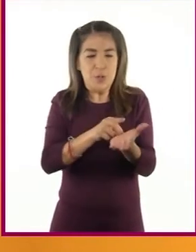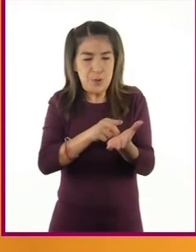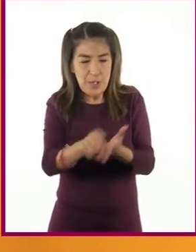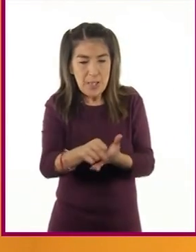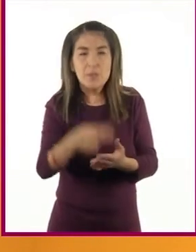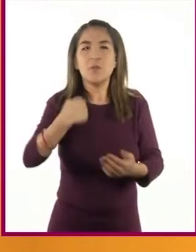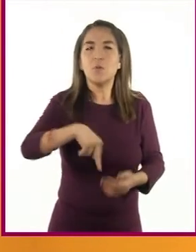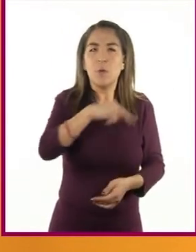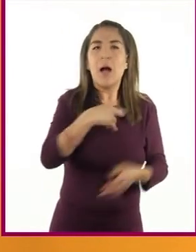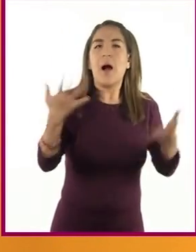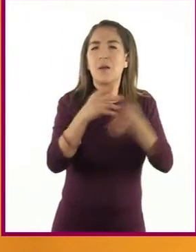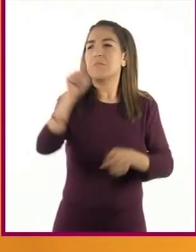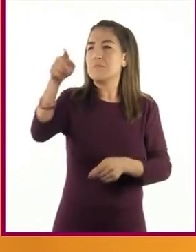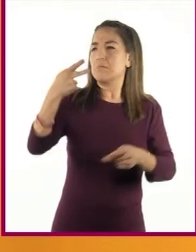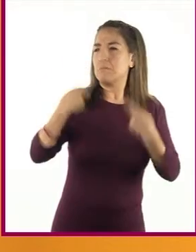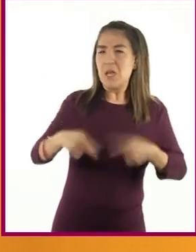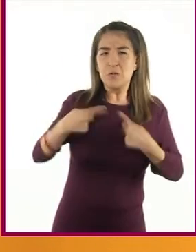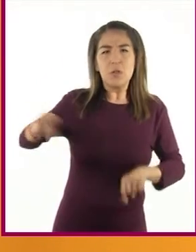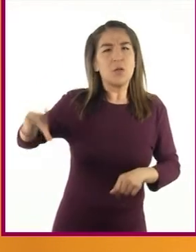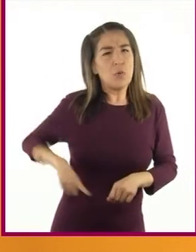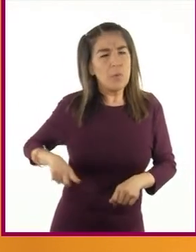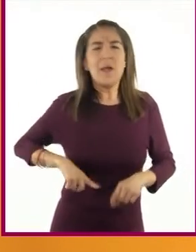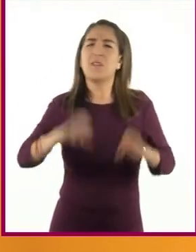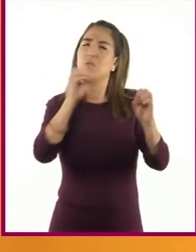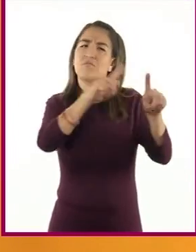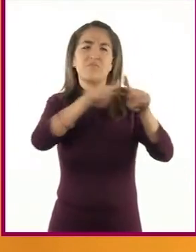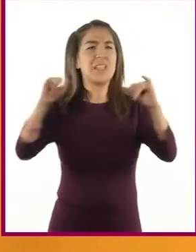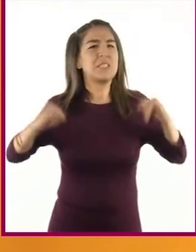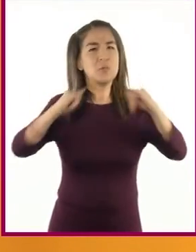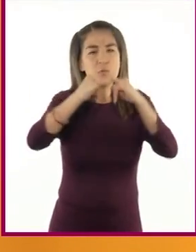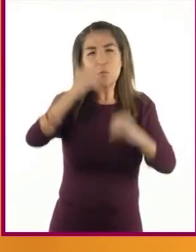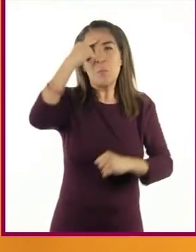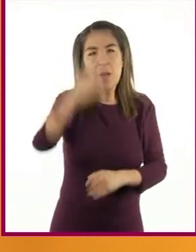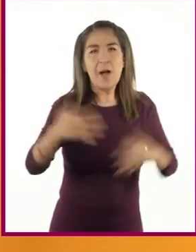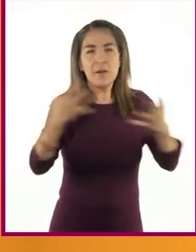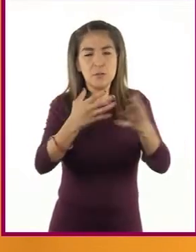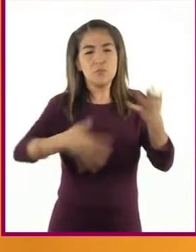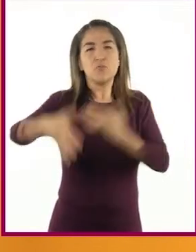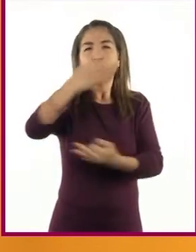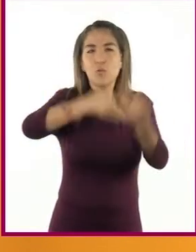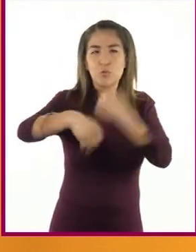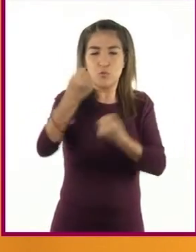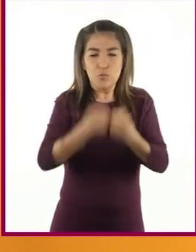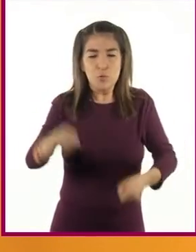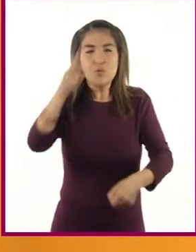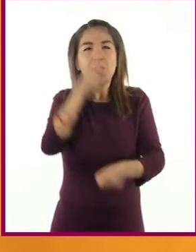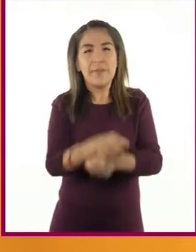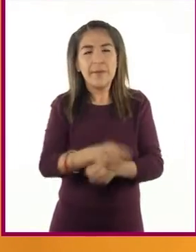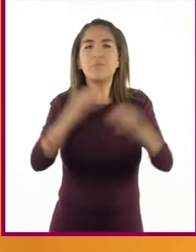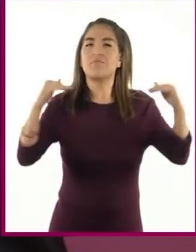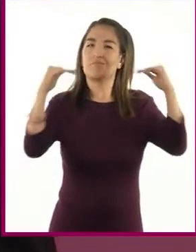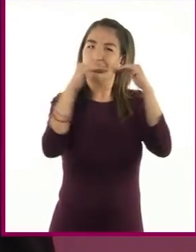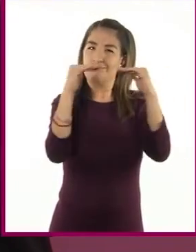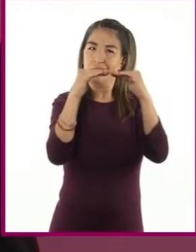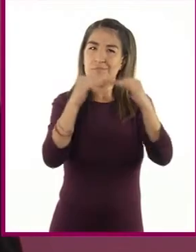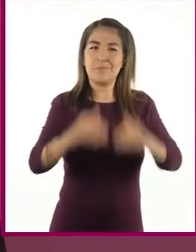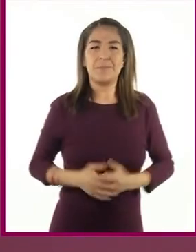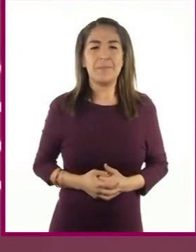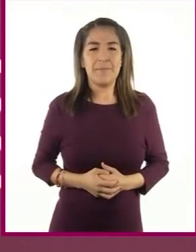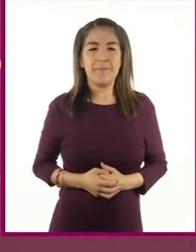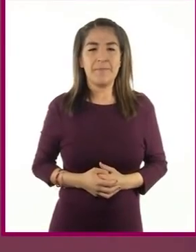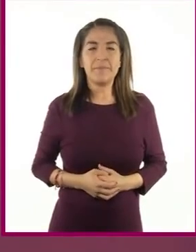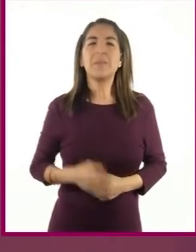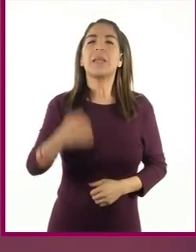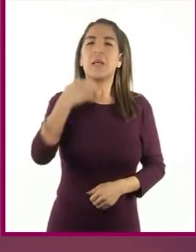autoridades correspondientes contribuye de forma activa a lograr una sociedad cada vez más equitativa.